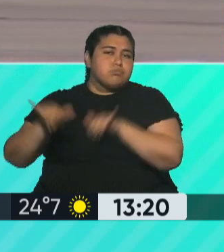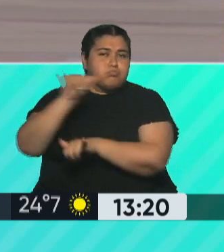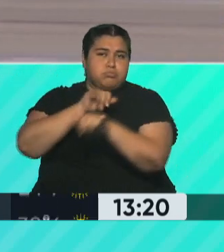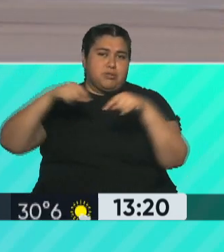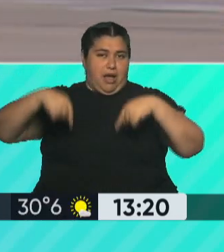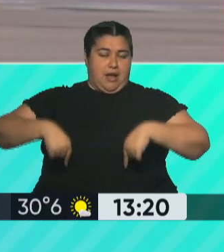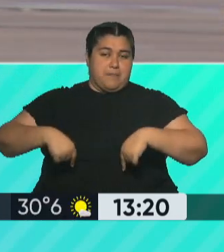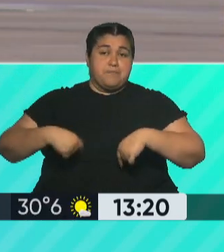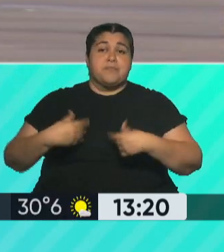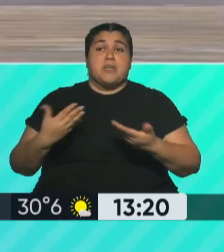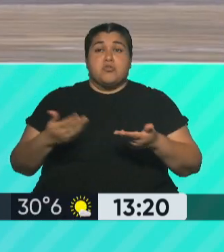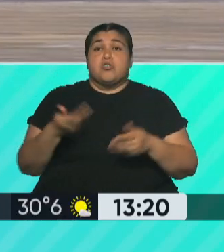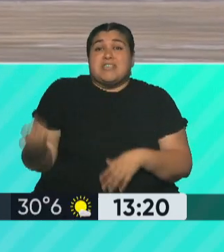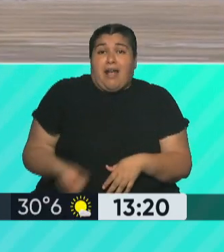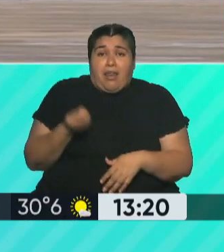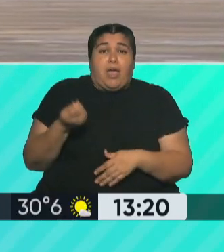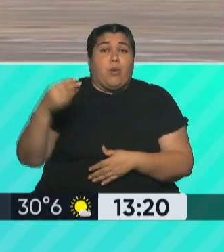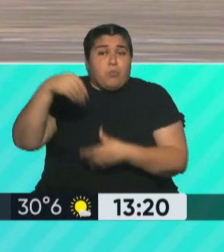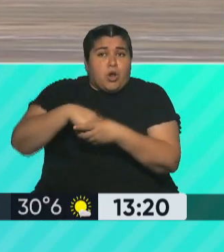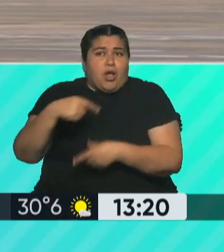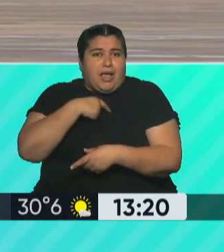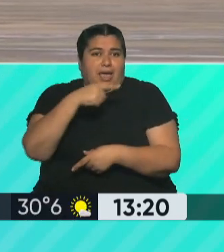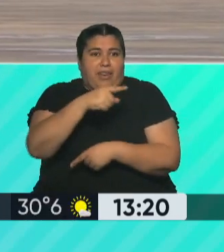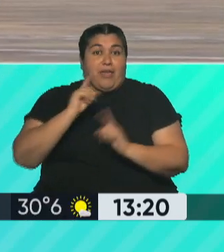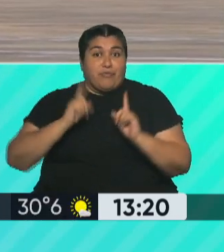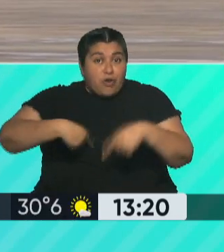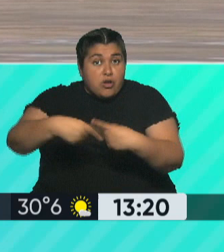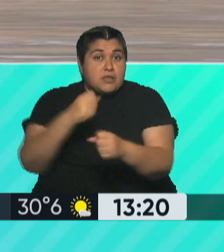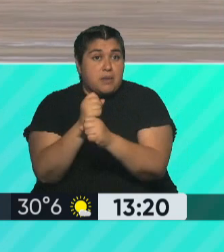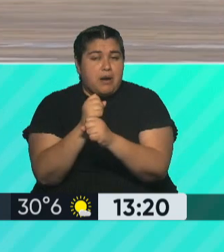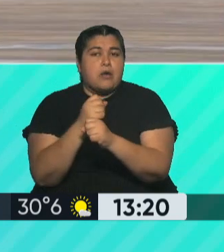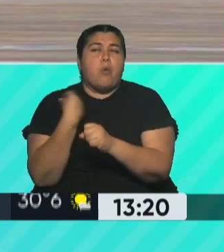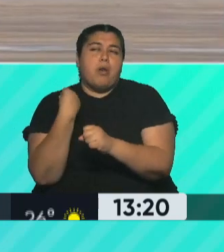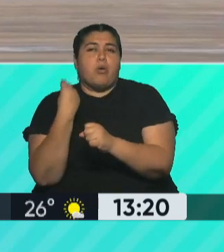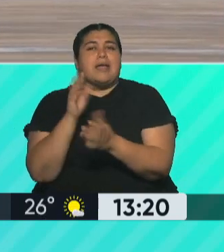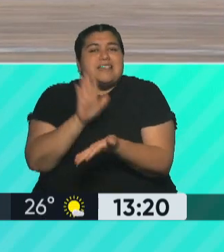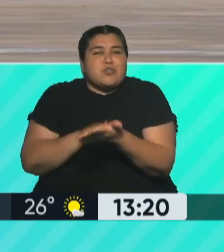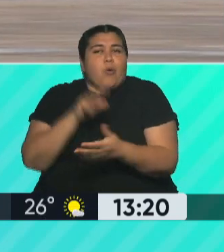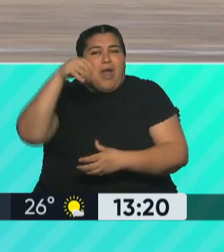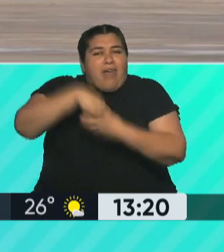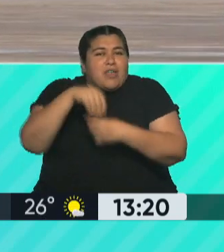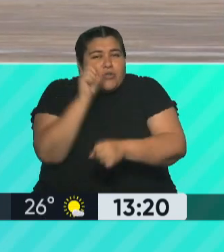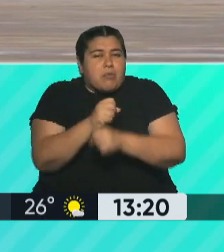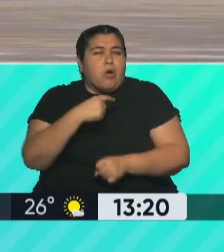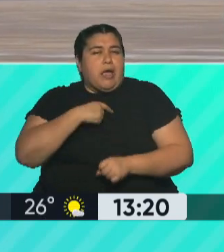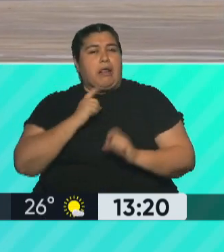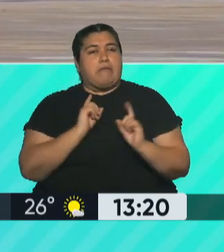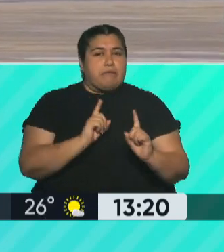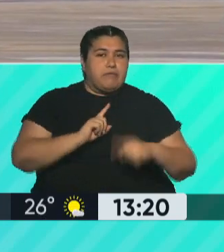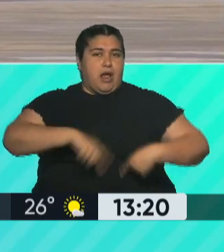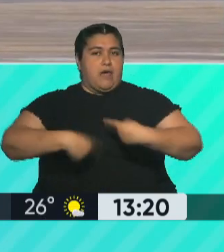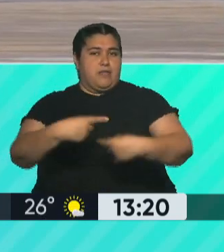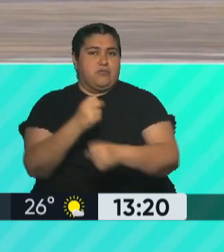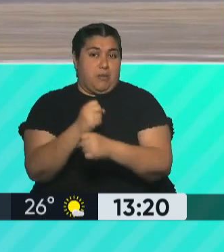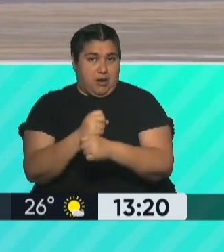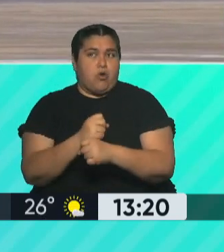de los trabajadores de los gremios que querían que hubiera una continuidad por lo menos para preservar algunas cuestiones dentro de aerolíneas en este en este proceso